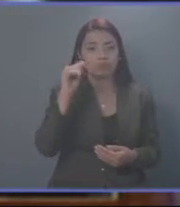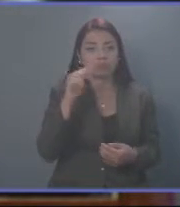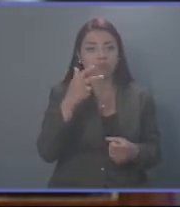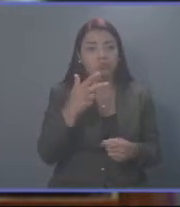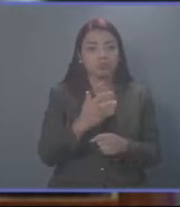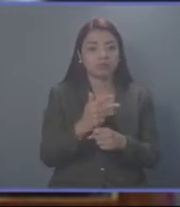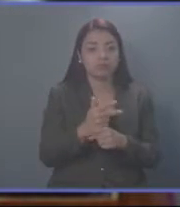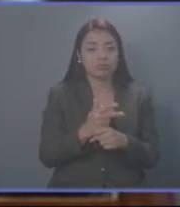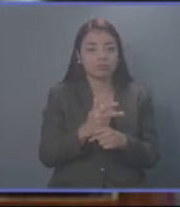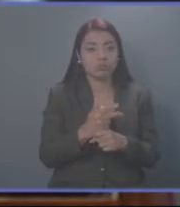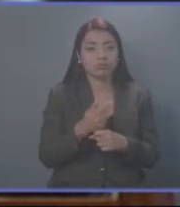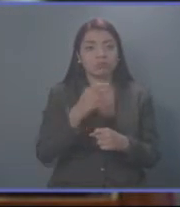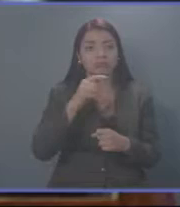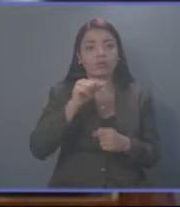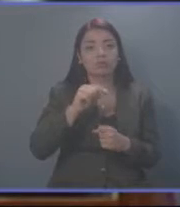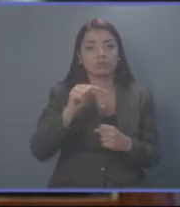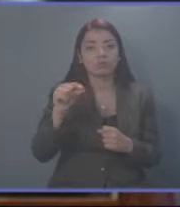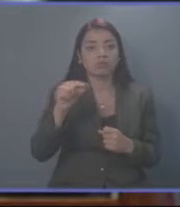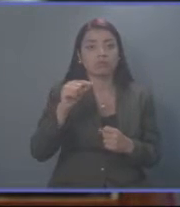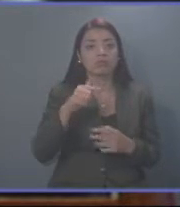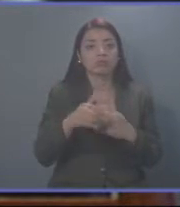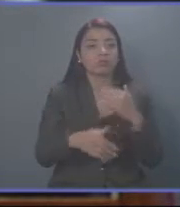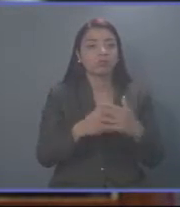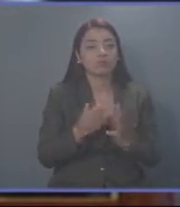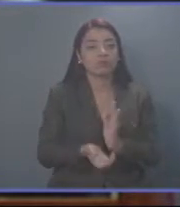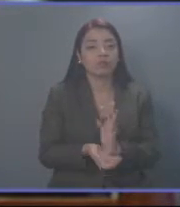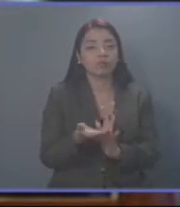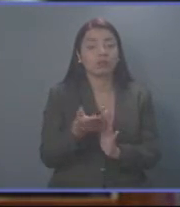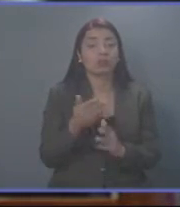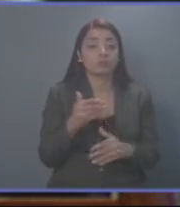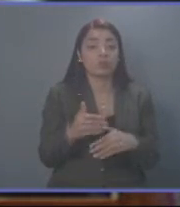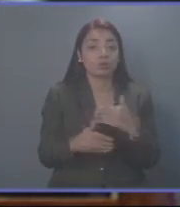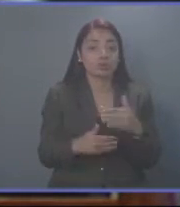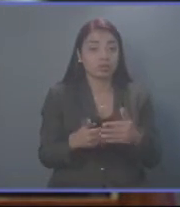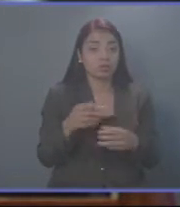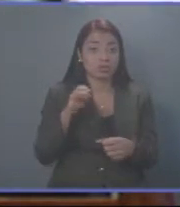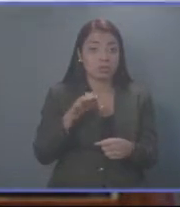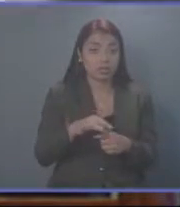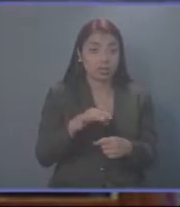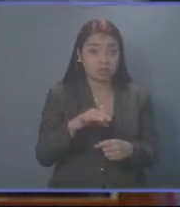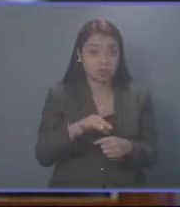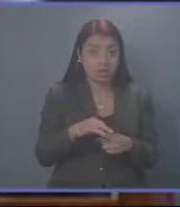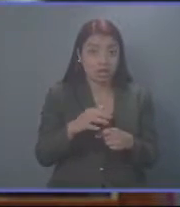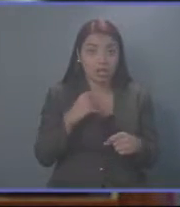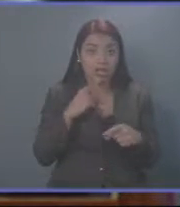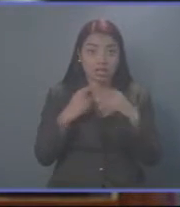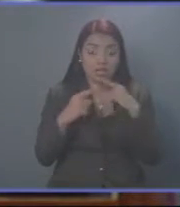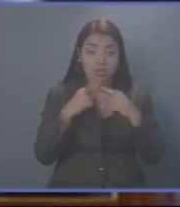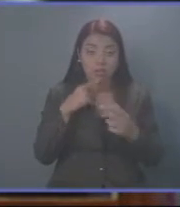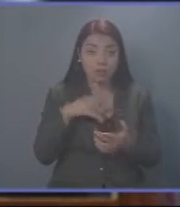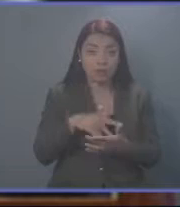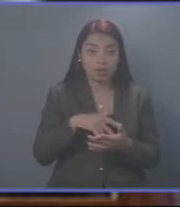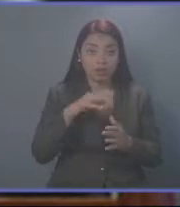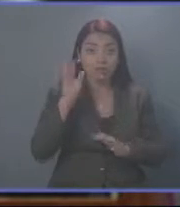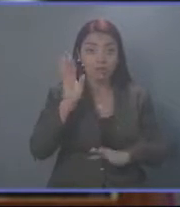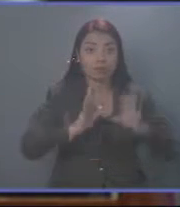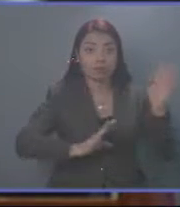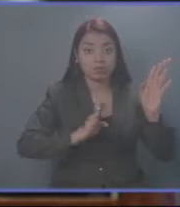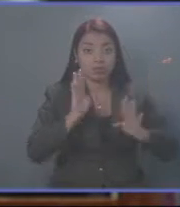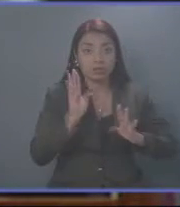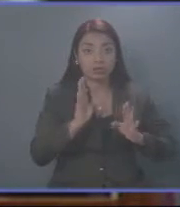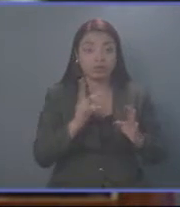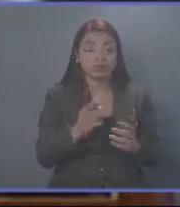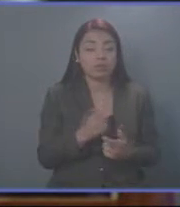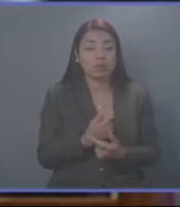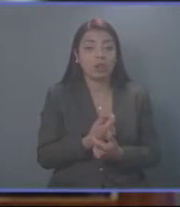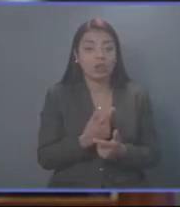de Guatemala por el desarrollo de un proceso electoral democrático, participativo,